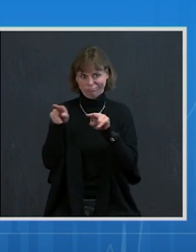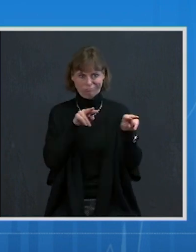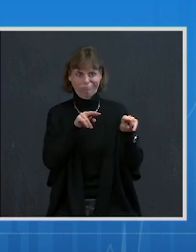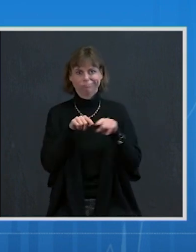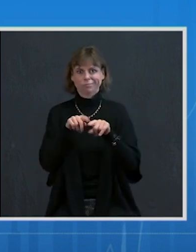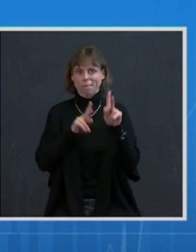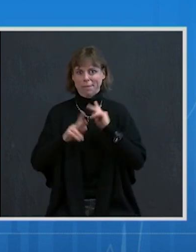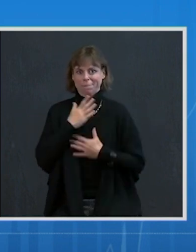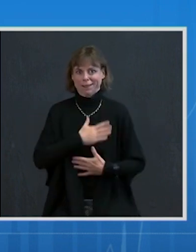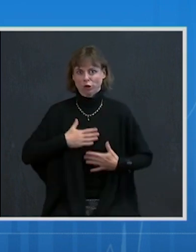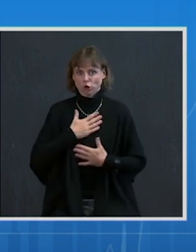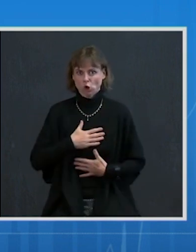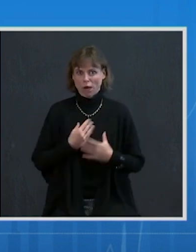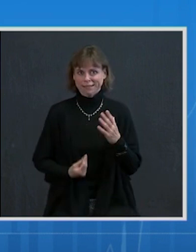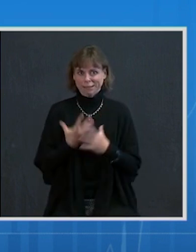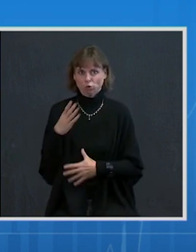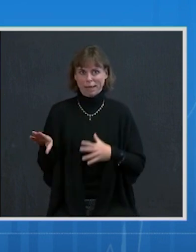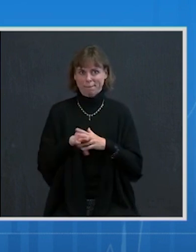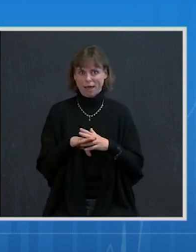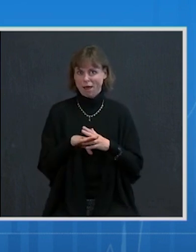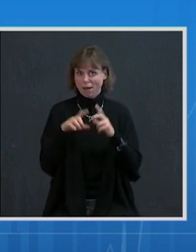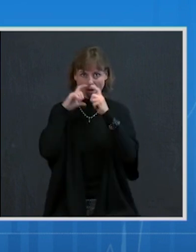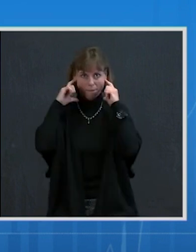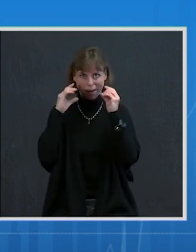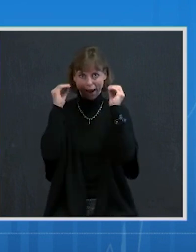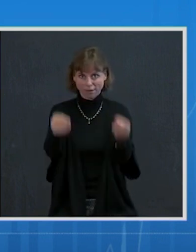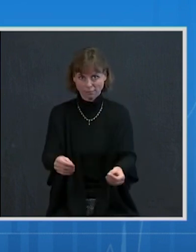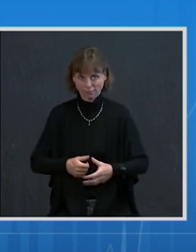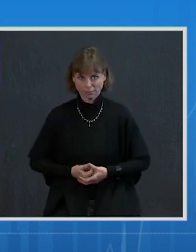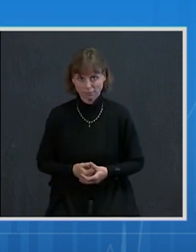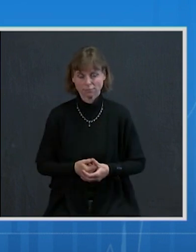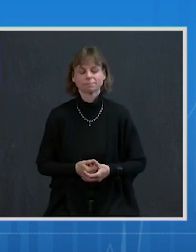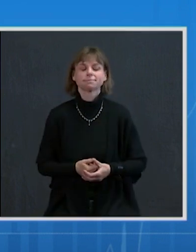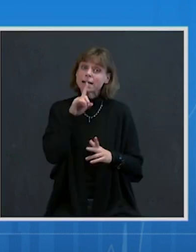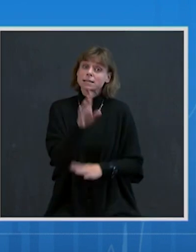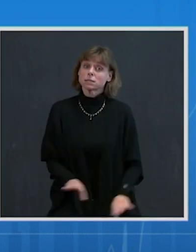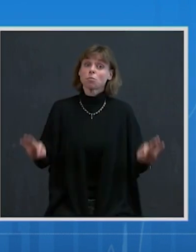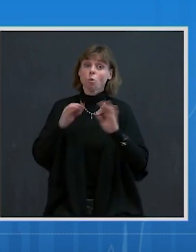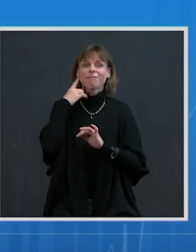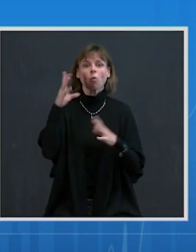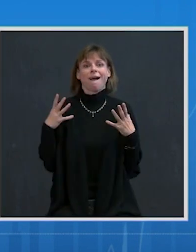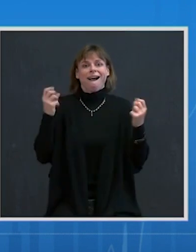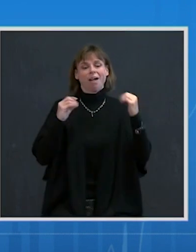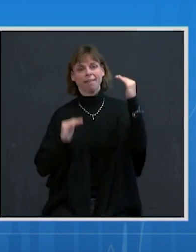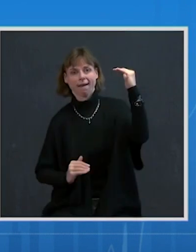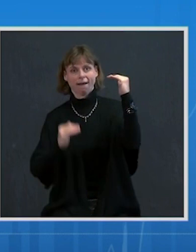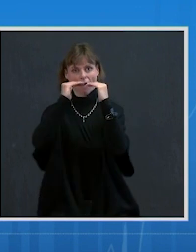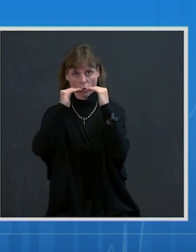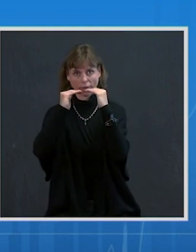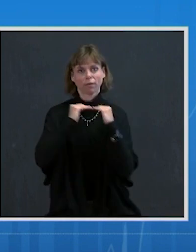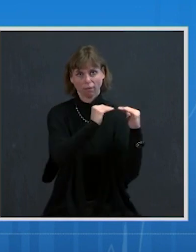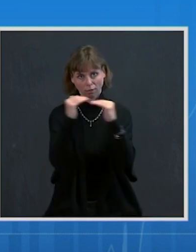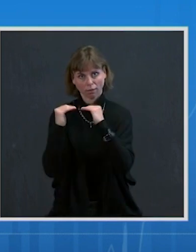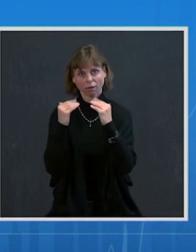vacaciones de primavera, sin tapaboca. Todo esto en el contexto de todavía 50.000 casos por día. Por otra parte, los expertos afirman que